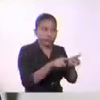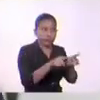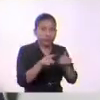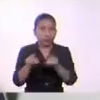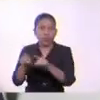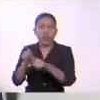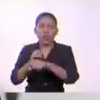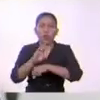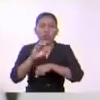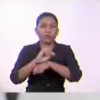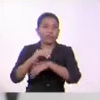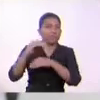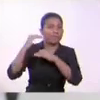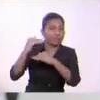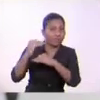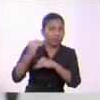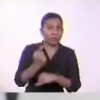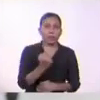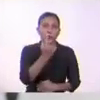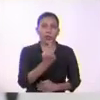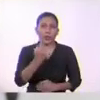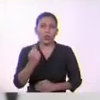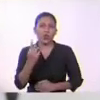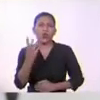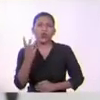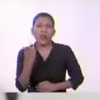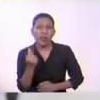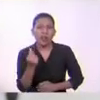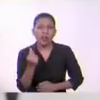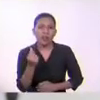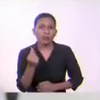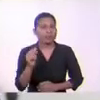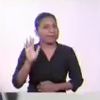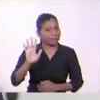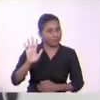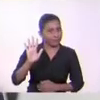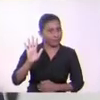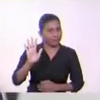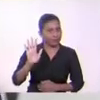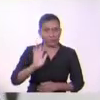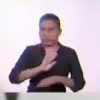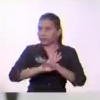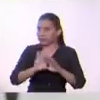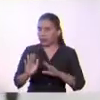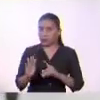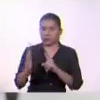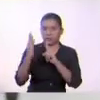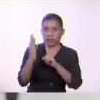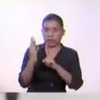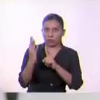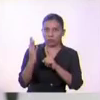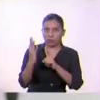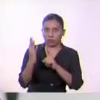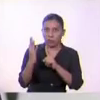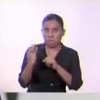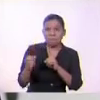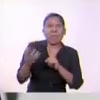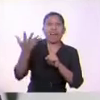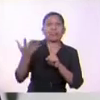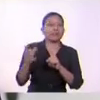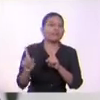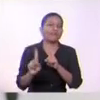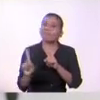de personas a entrevistar no exceda las 5 para poder mantener el orden en